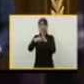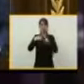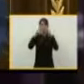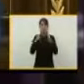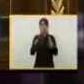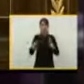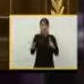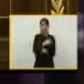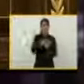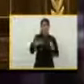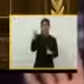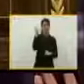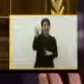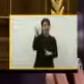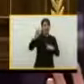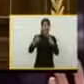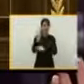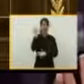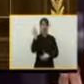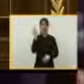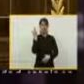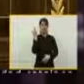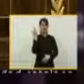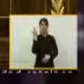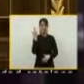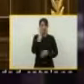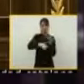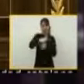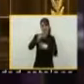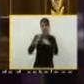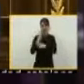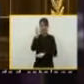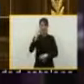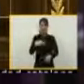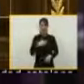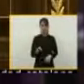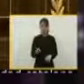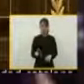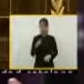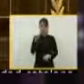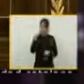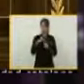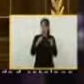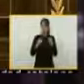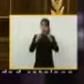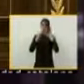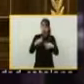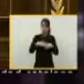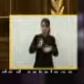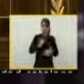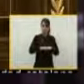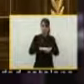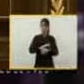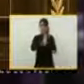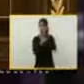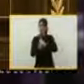ese caso, independentemente de que ele non o faga por salvar o país, maior valentía que Rajoy. Pero quero dicir unha